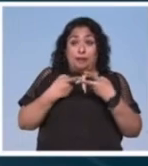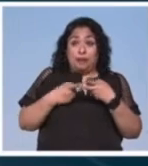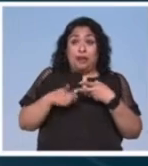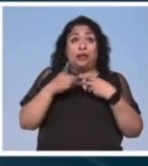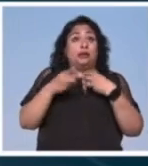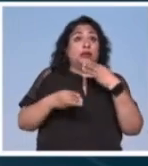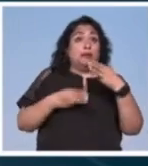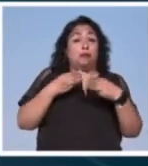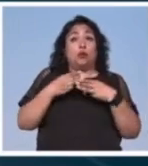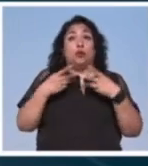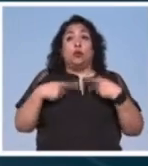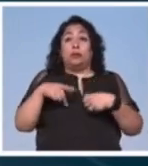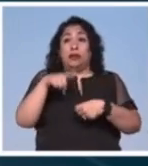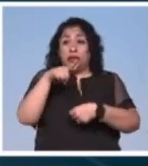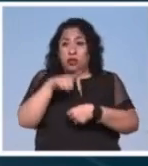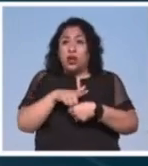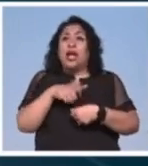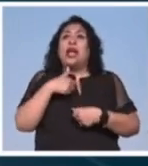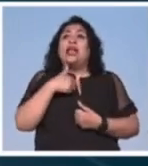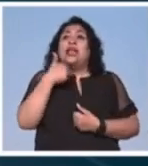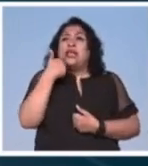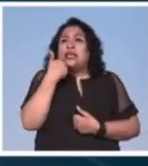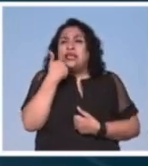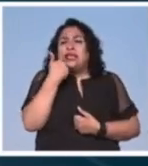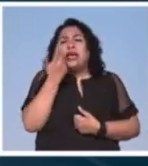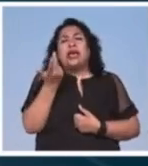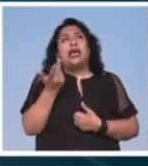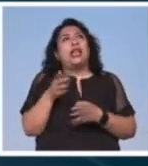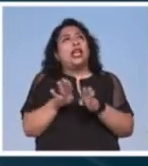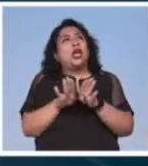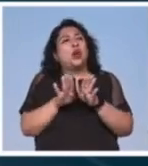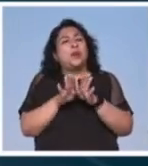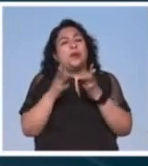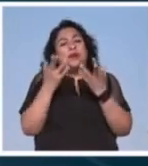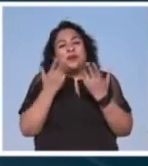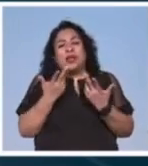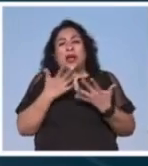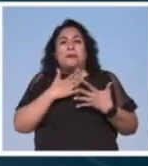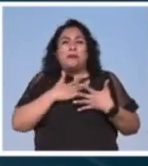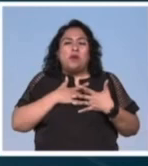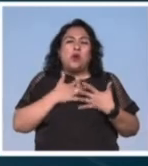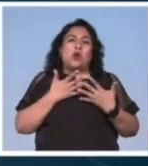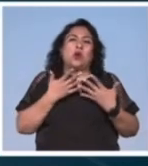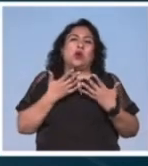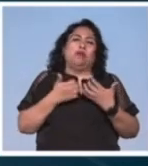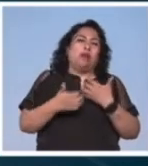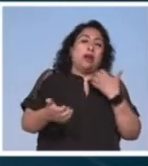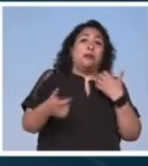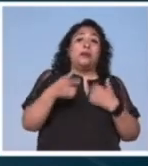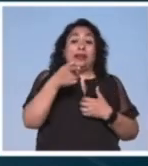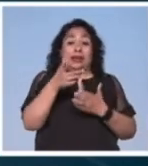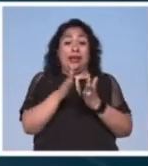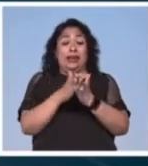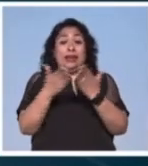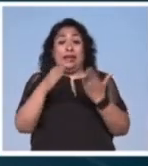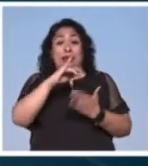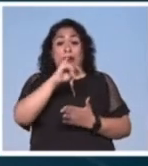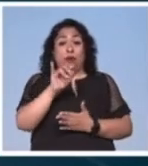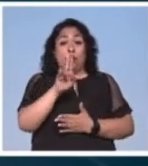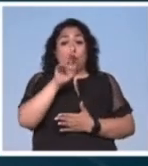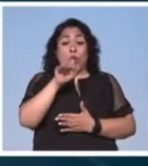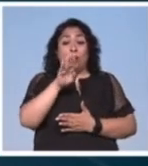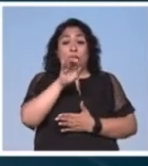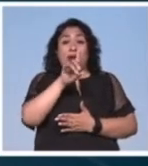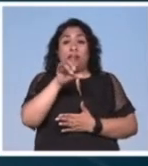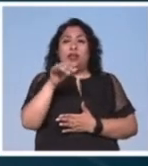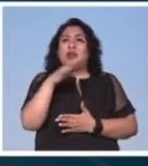un mundo personal con la intención de sublimar el desamor, ¿no? El desencuentro. En este libro, Juan Vadillo